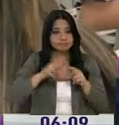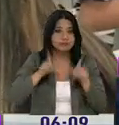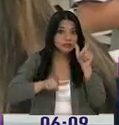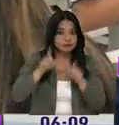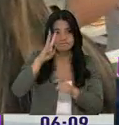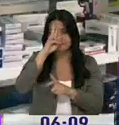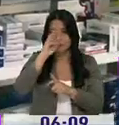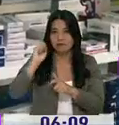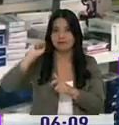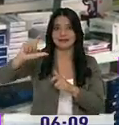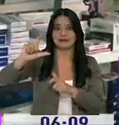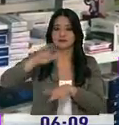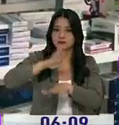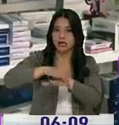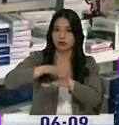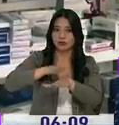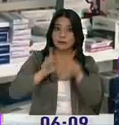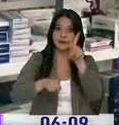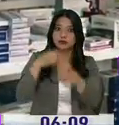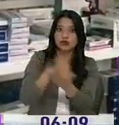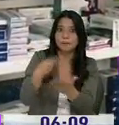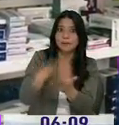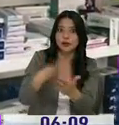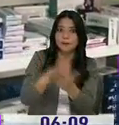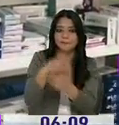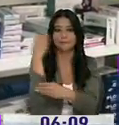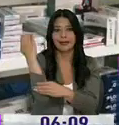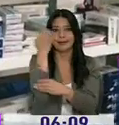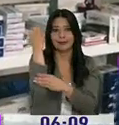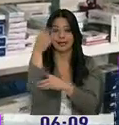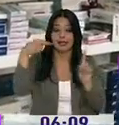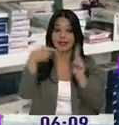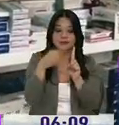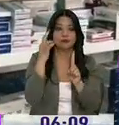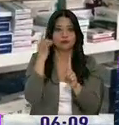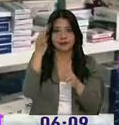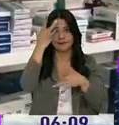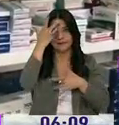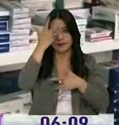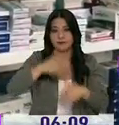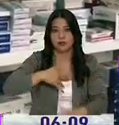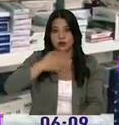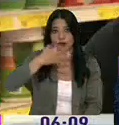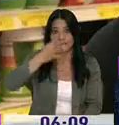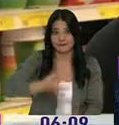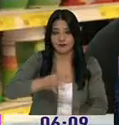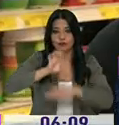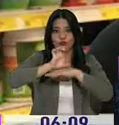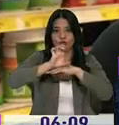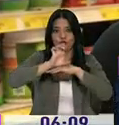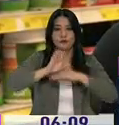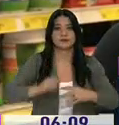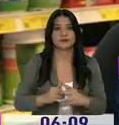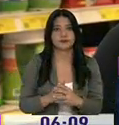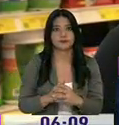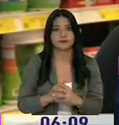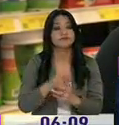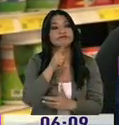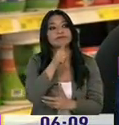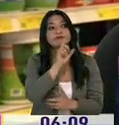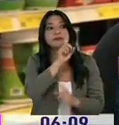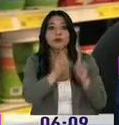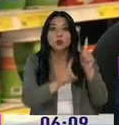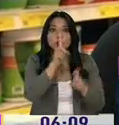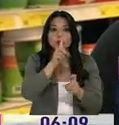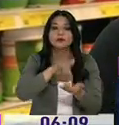de precios debido a la alerta que generó el primer caso de coronavirus en el país. Advirtiendo a los propietarios de farmacias,